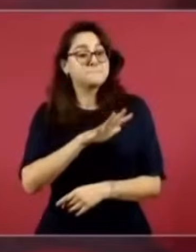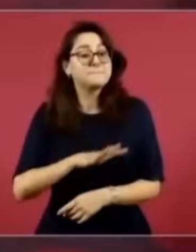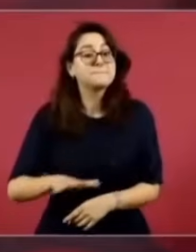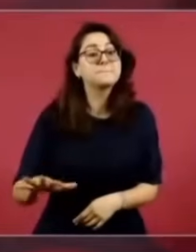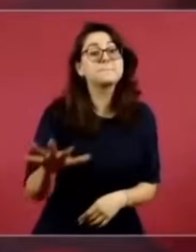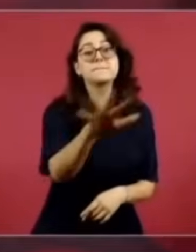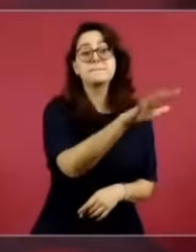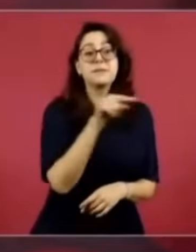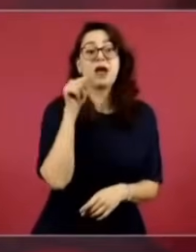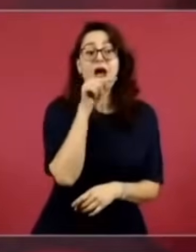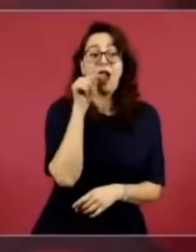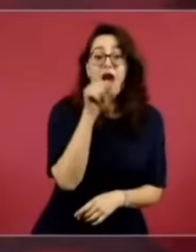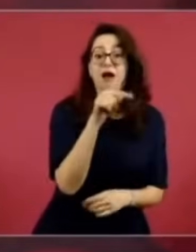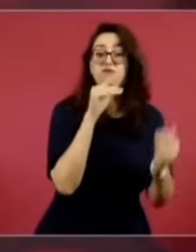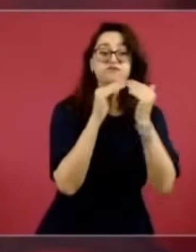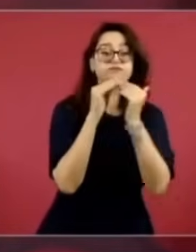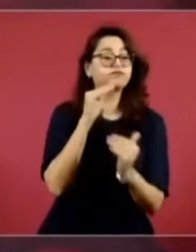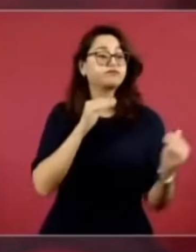sabio.